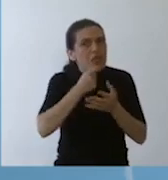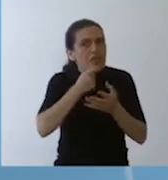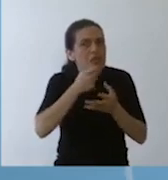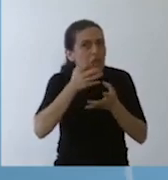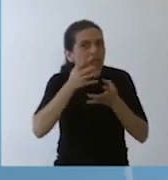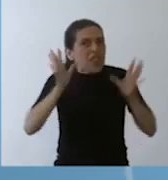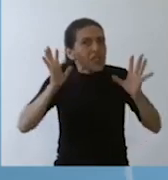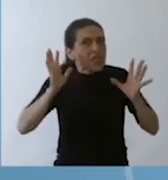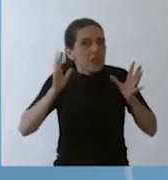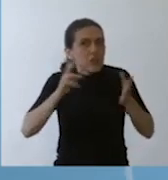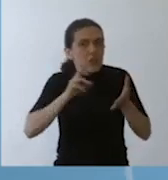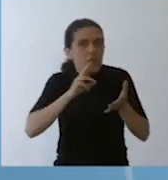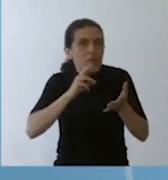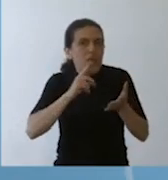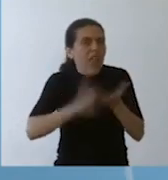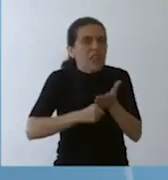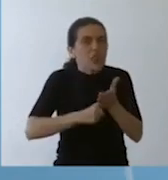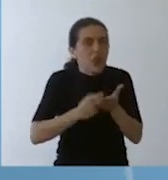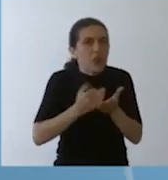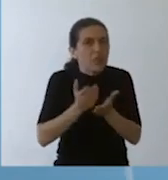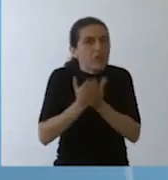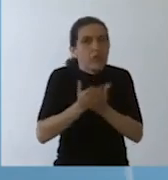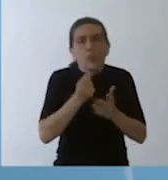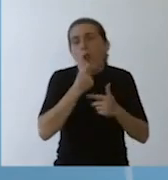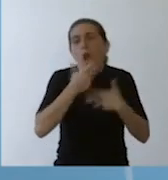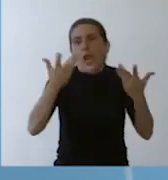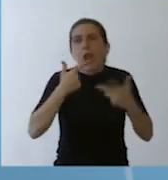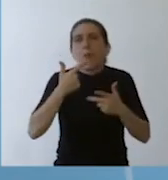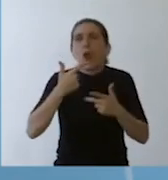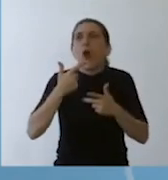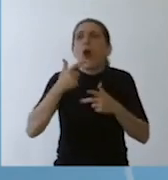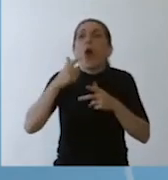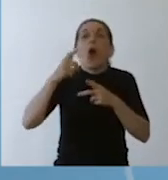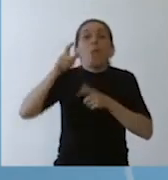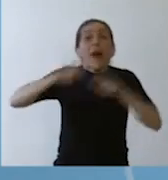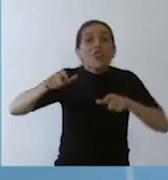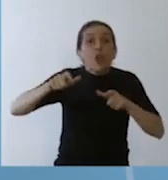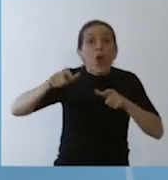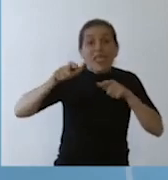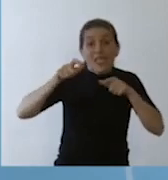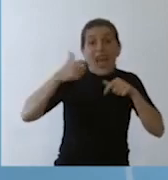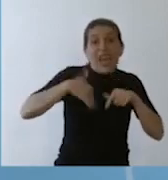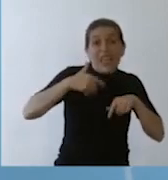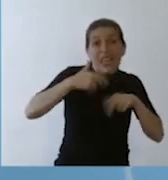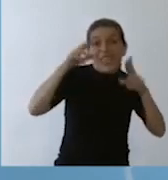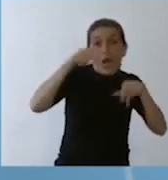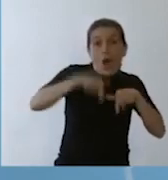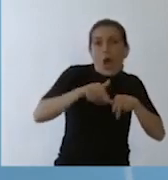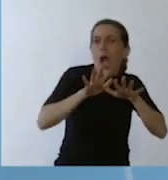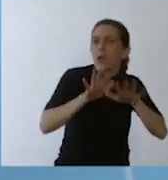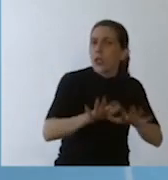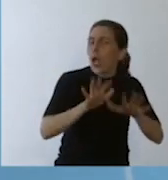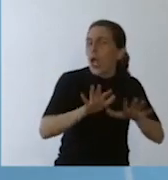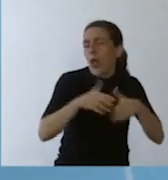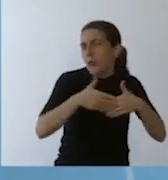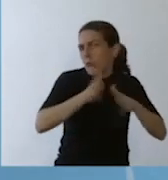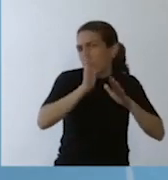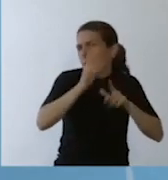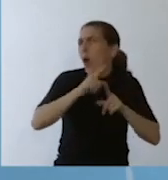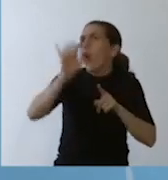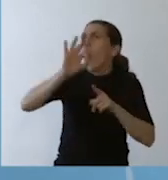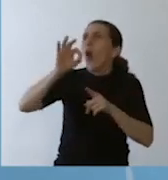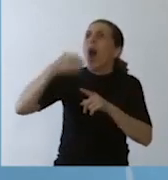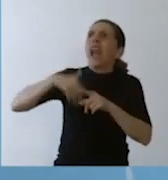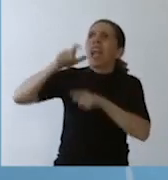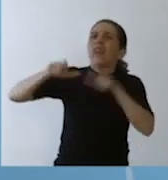nosotros entendemos que esas medidas extraordinarias significan de que queden pasajeros varados tanto en la Argentina como en el resto del mundo de argentinos que quieran